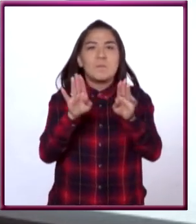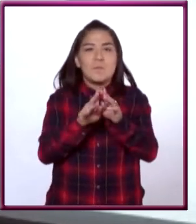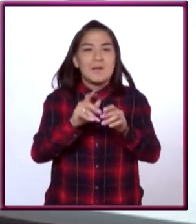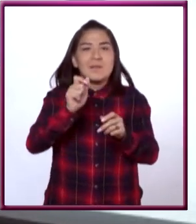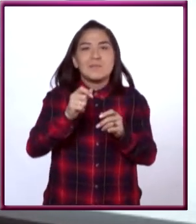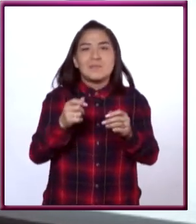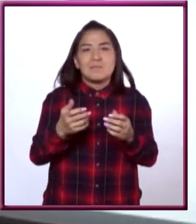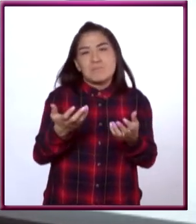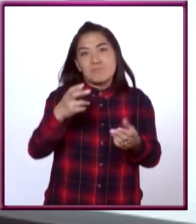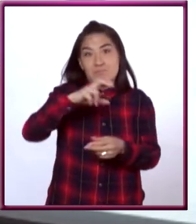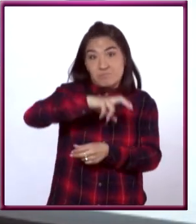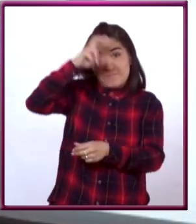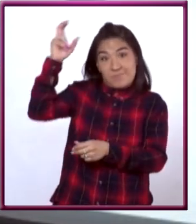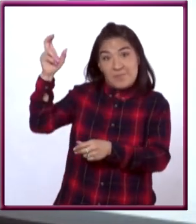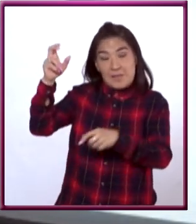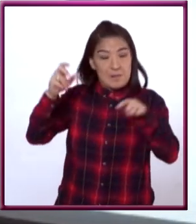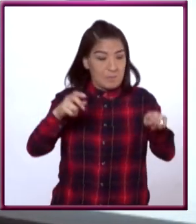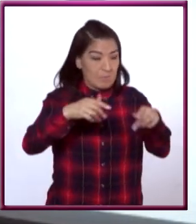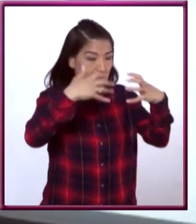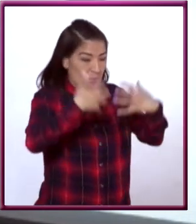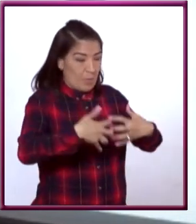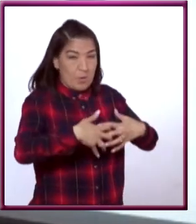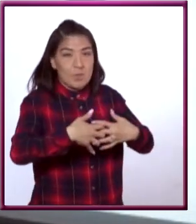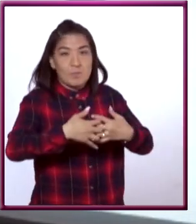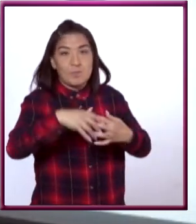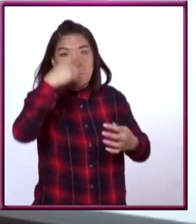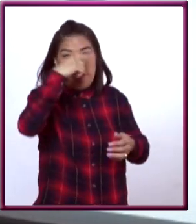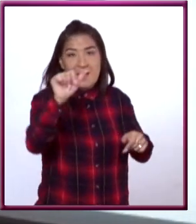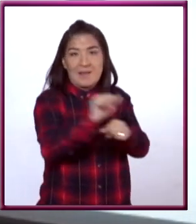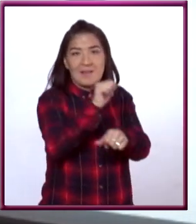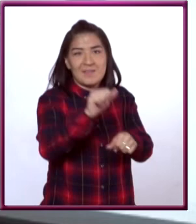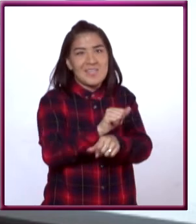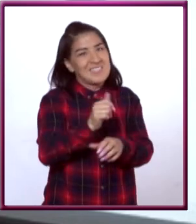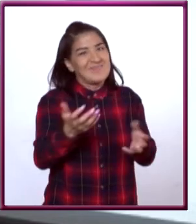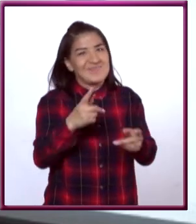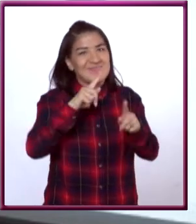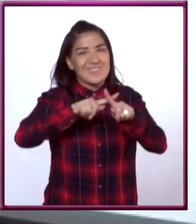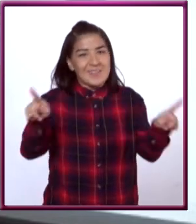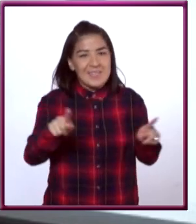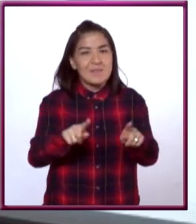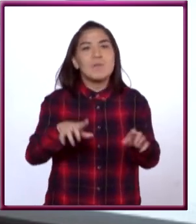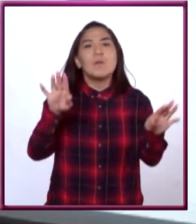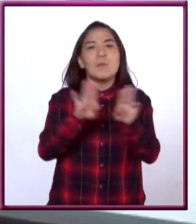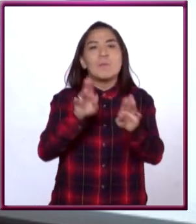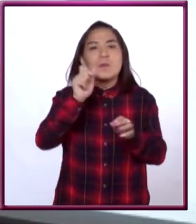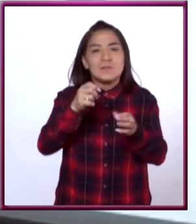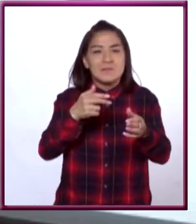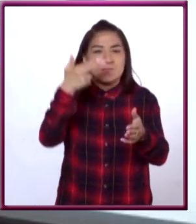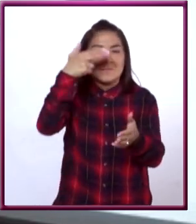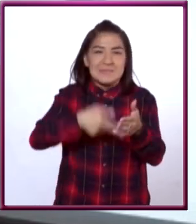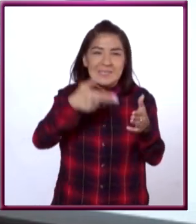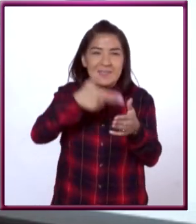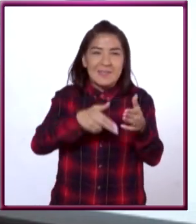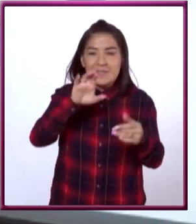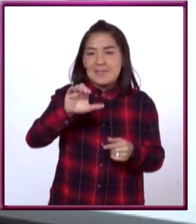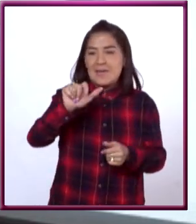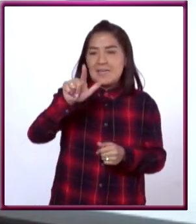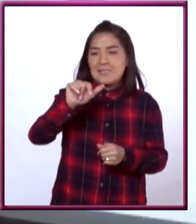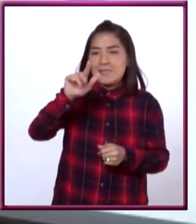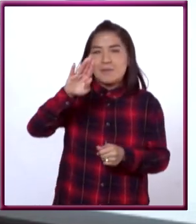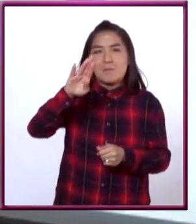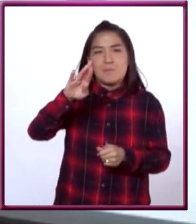un apriete en un instrumento astronómico que en un motor de coche. Y bueno, se utilizan calibradores Vernier para